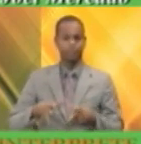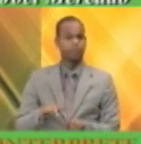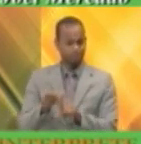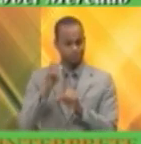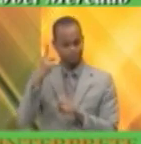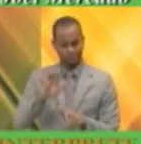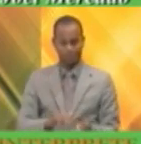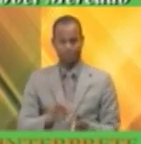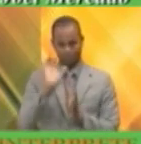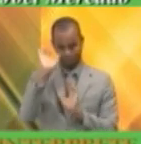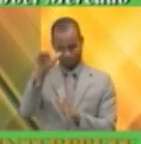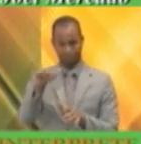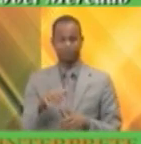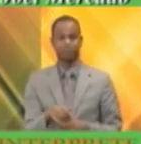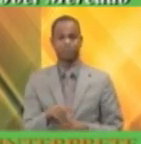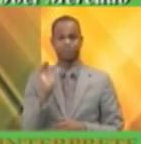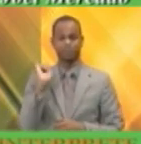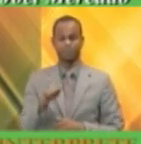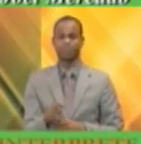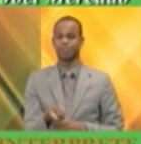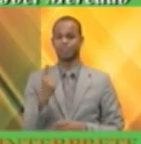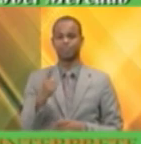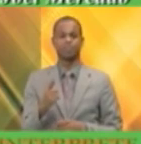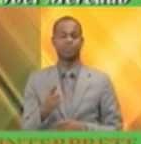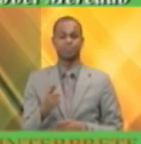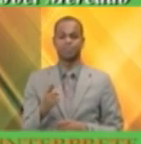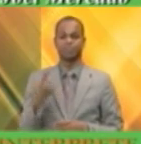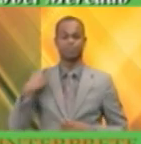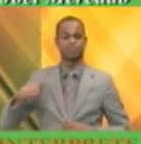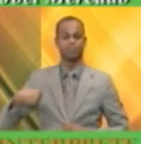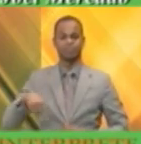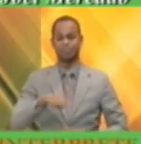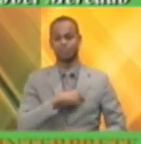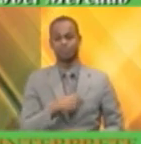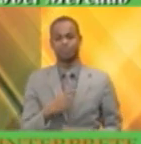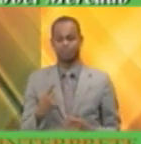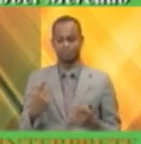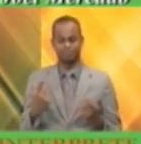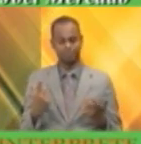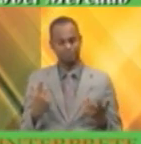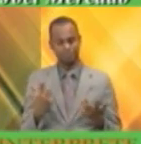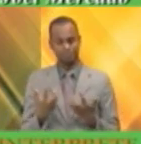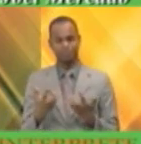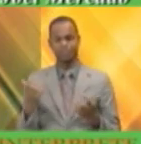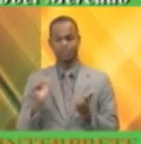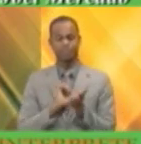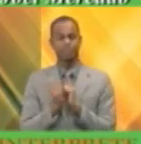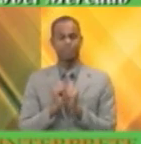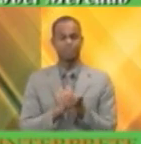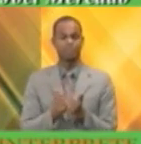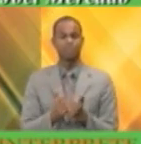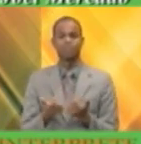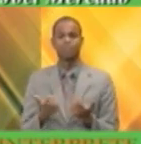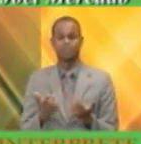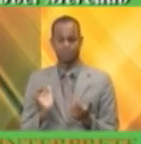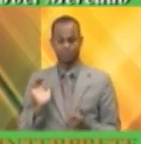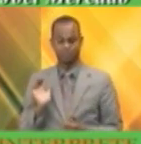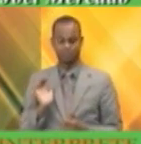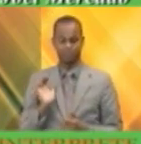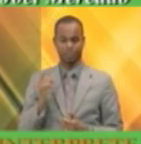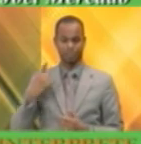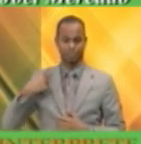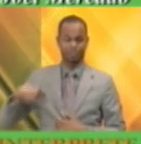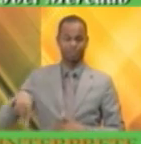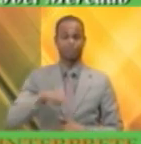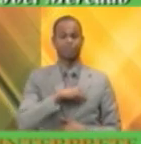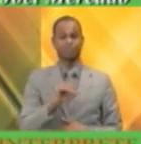jugar baloncesto. Bien. Esa es una cosa que tenía que también nosotros notar. Que el deporte de nosotros, el deporte, cuando digo nosotros,